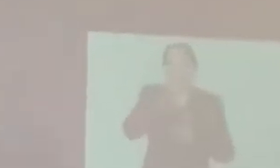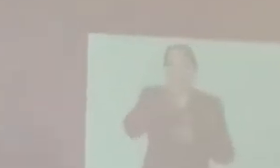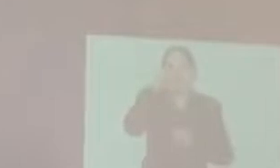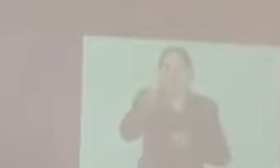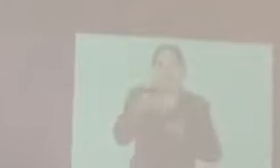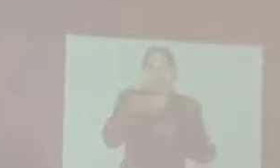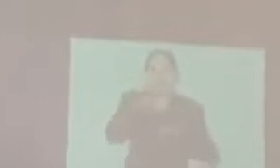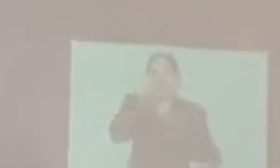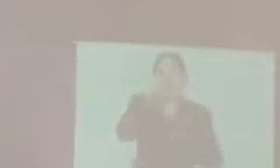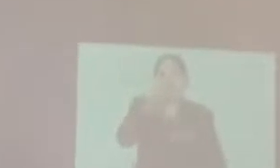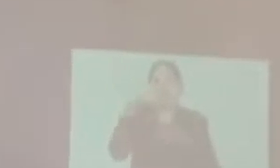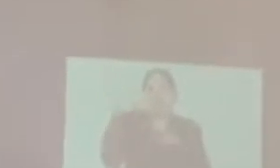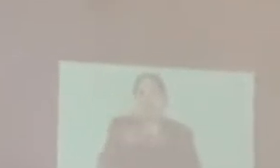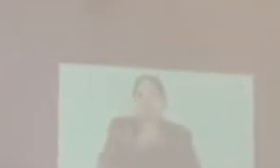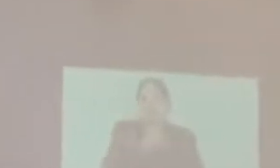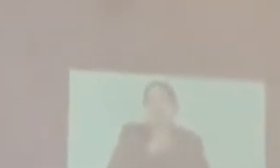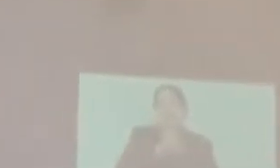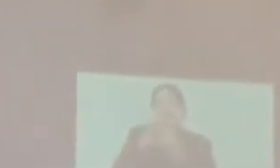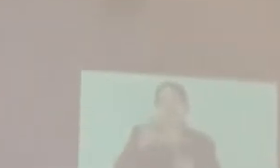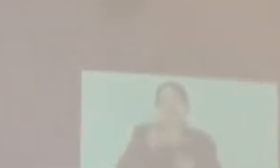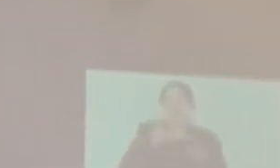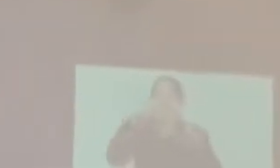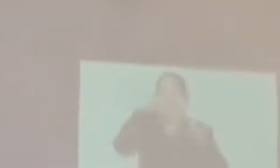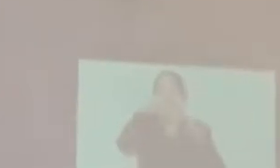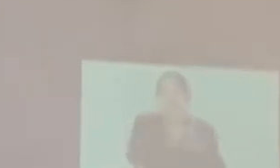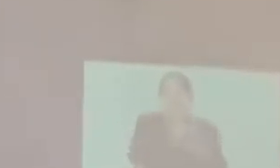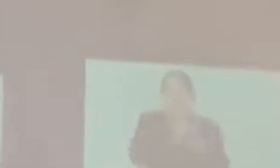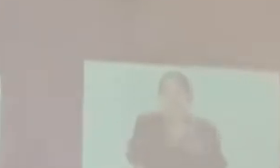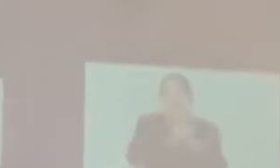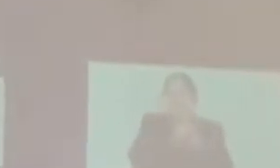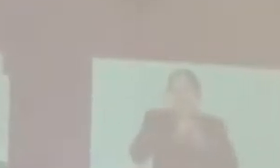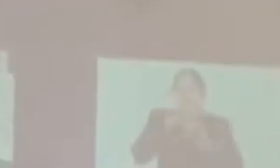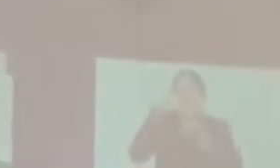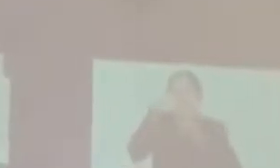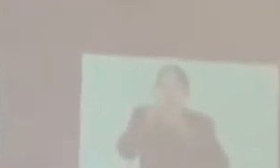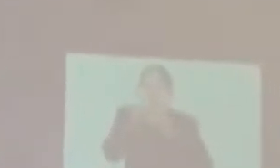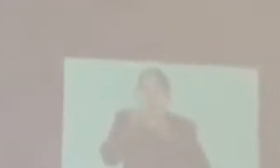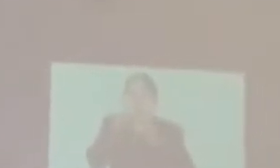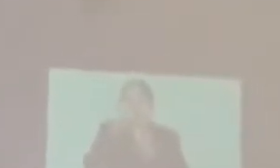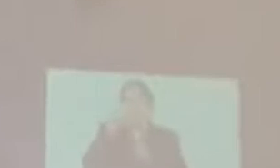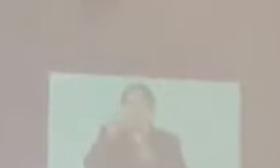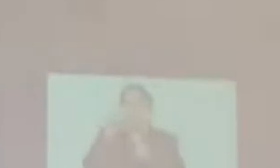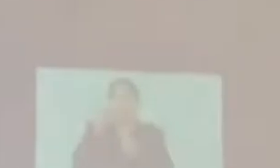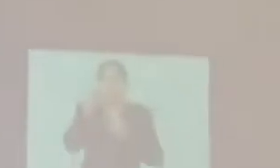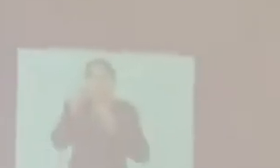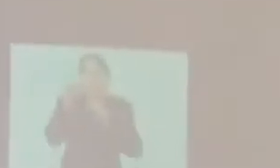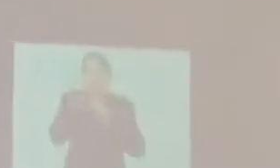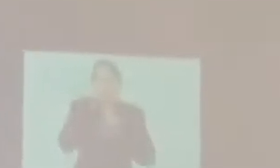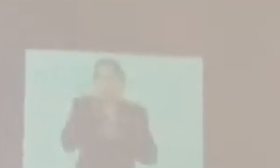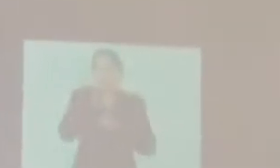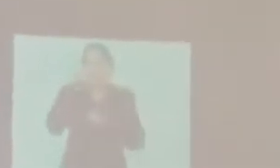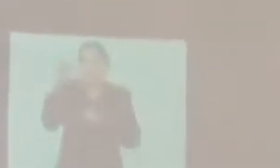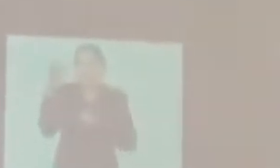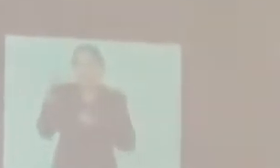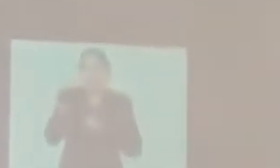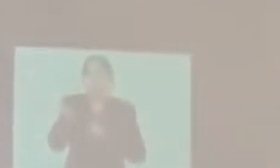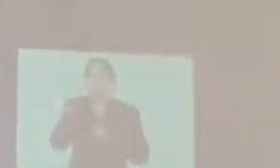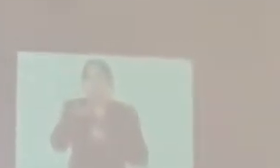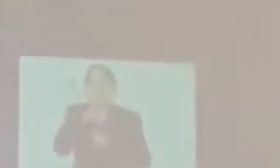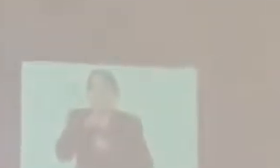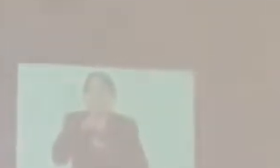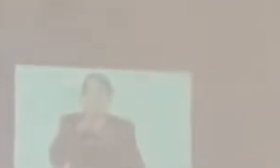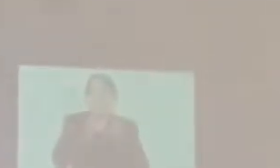alcanzó en el primer semestre del año un máximo histórico en la ciudad de 9.356 millones de